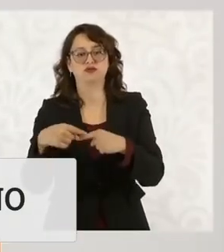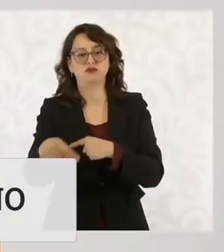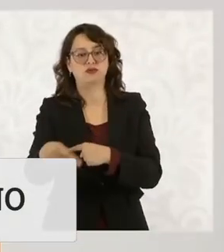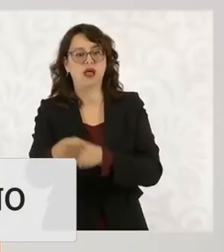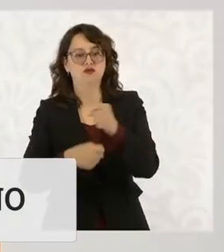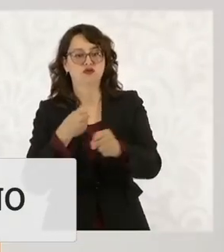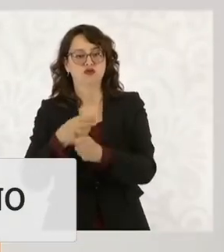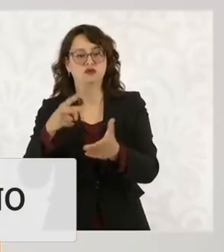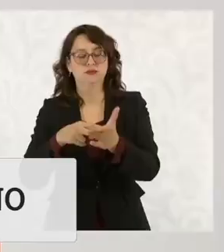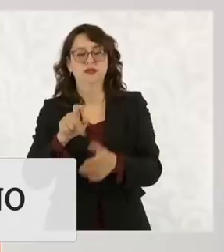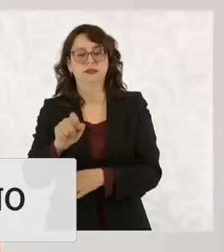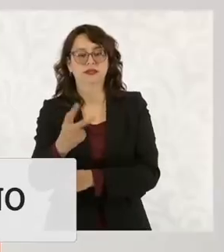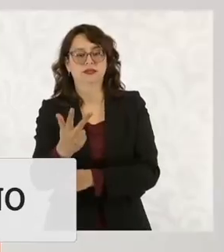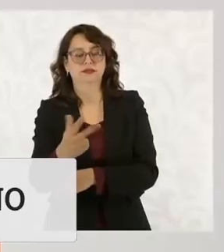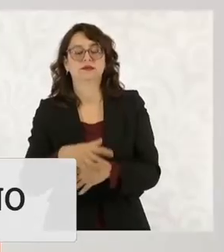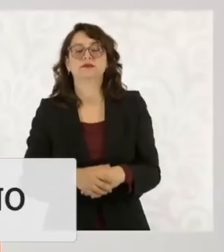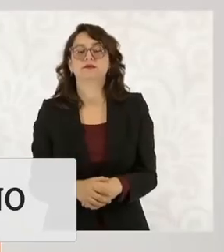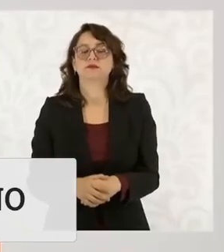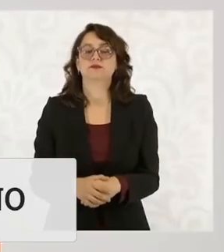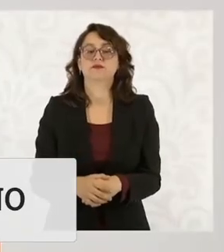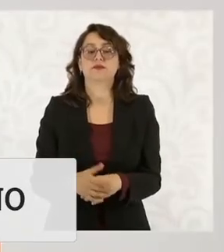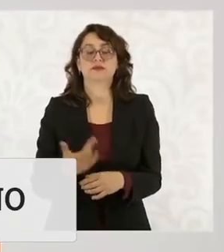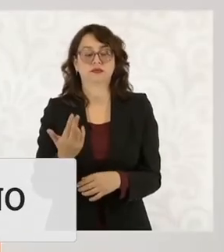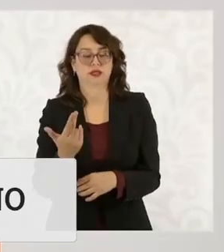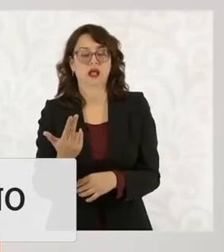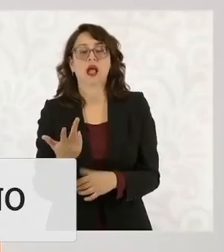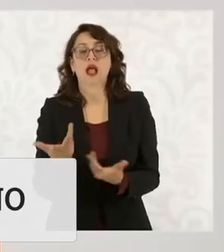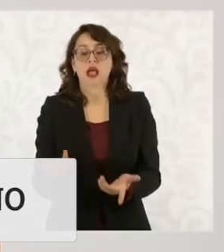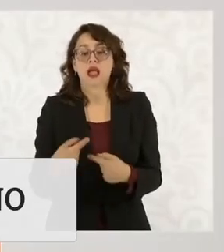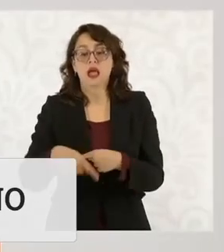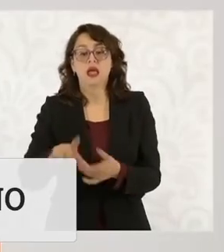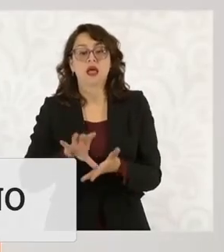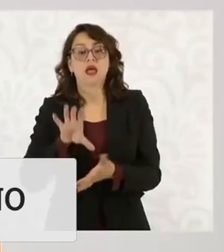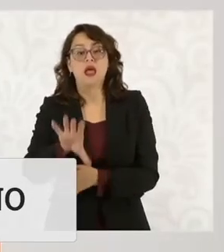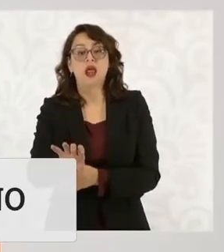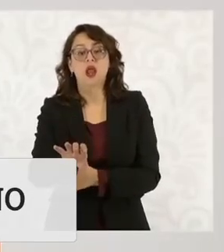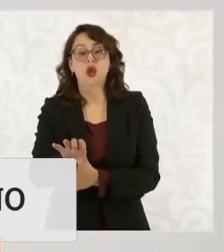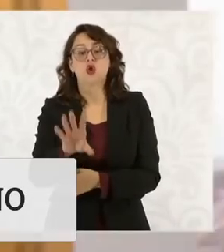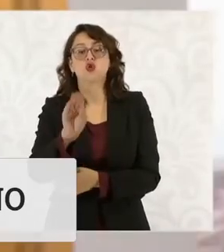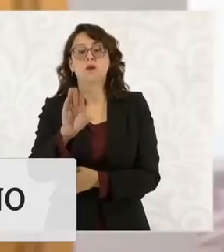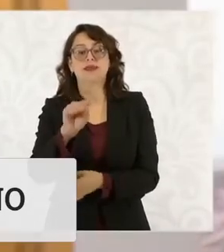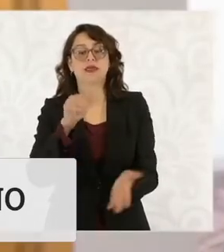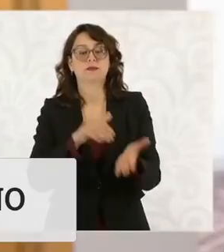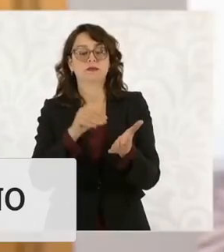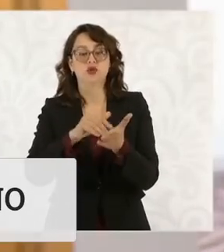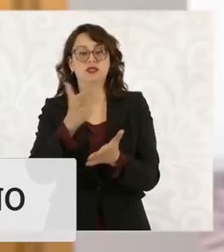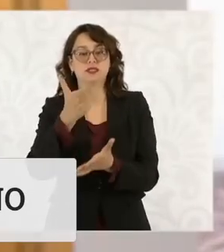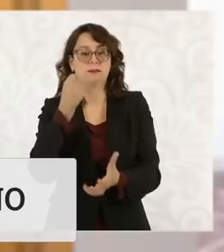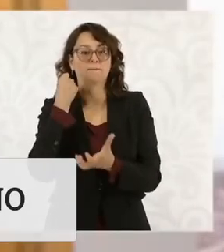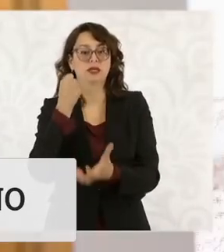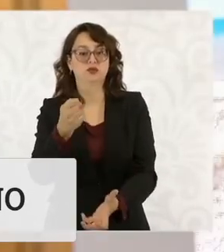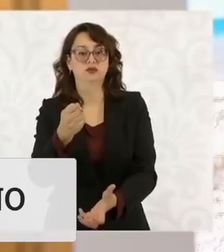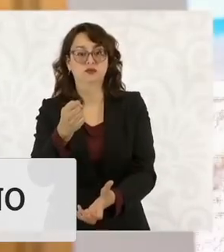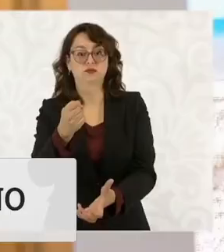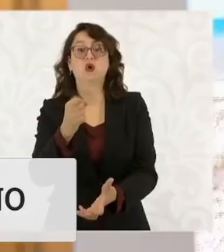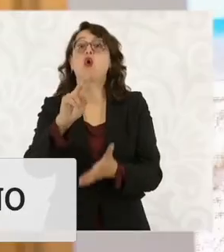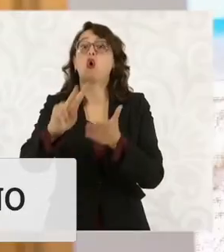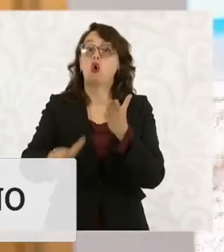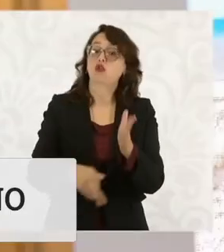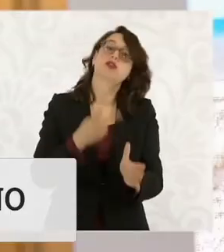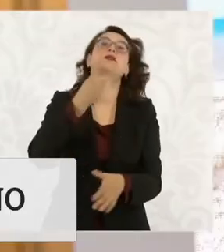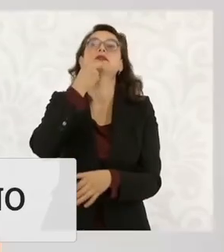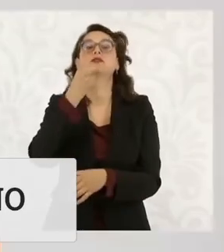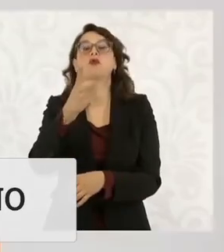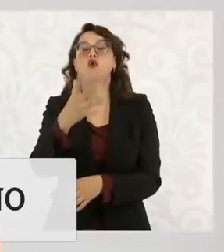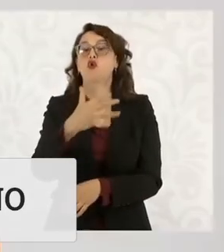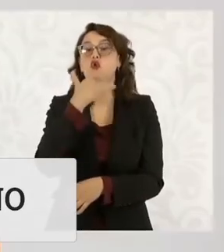El monto total de la inversión de CFE en 2025 es de 90,000 millones de pesos. Repito, cuando no